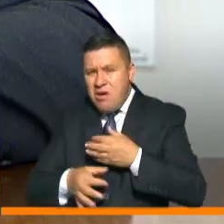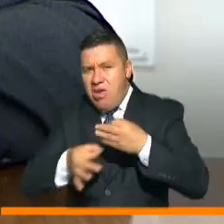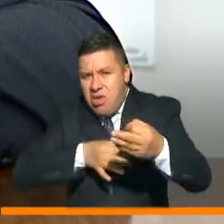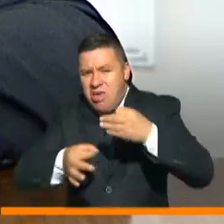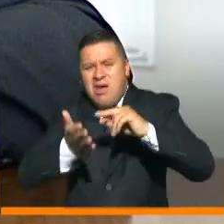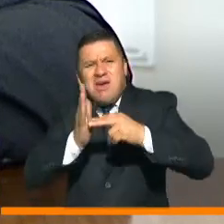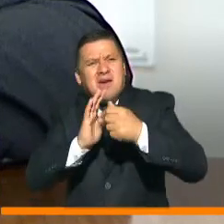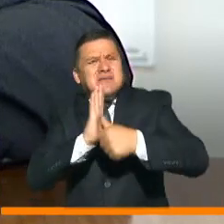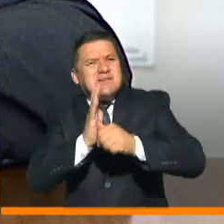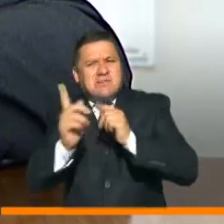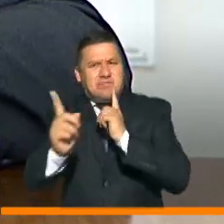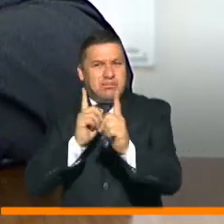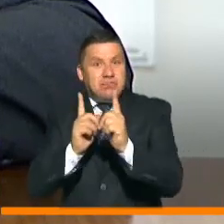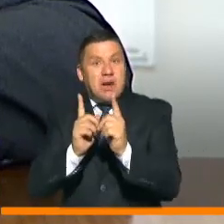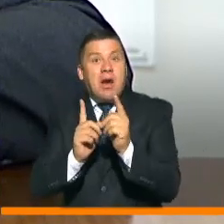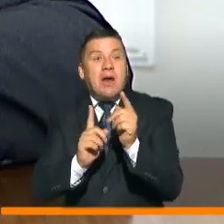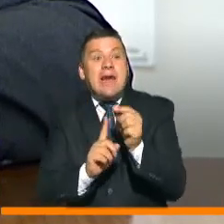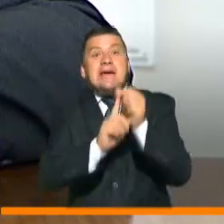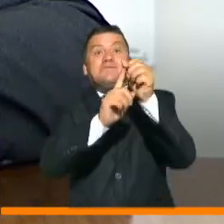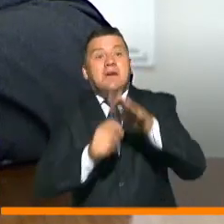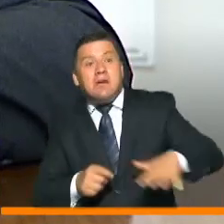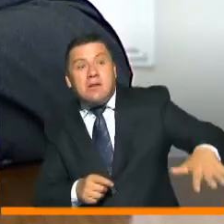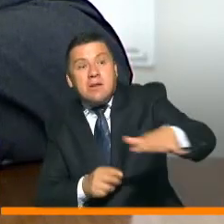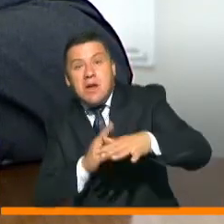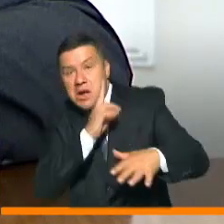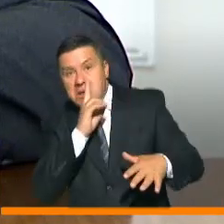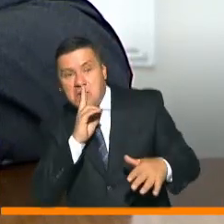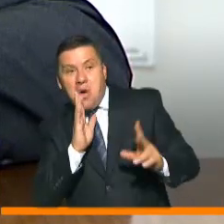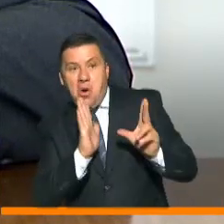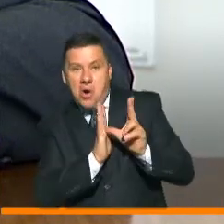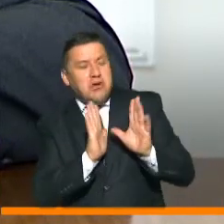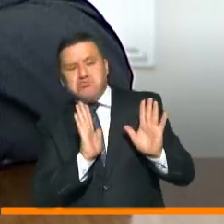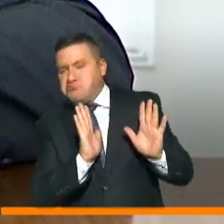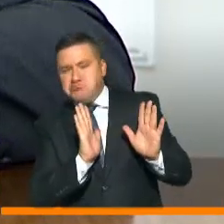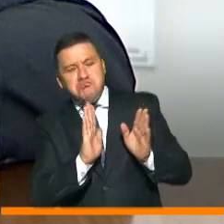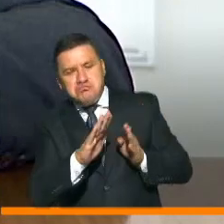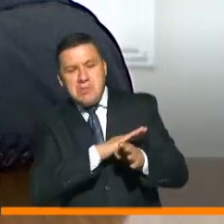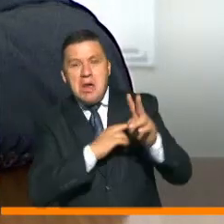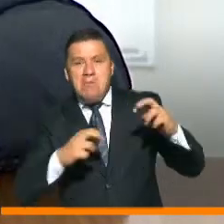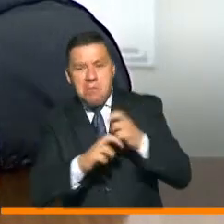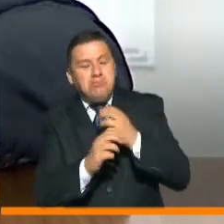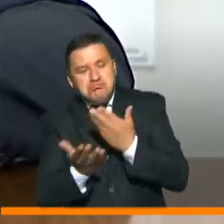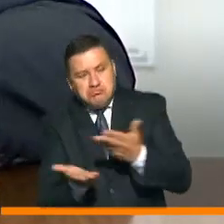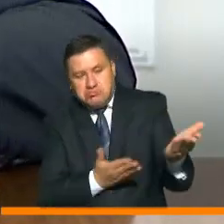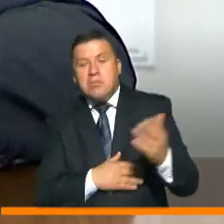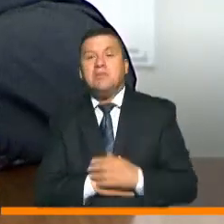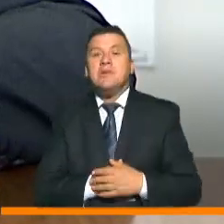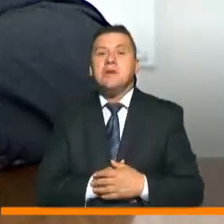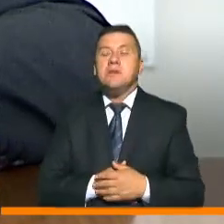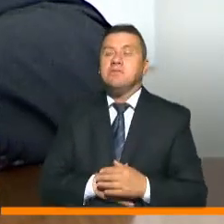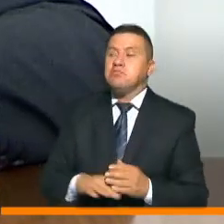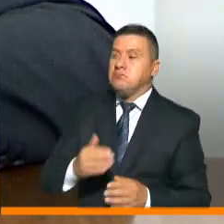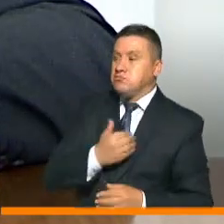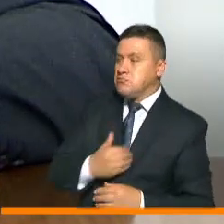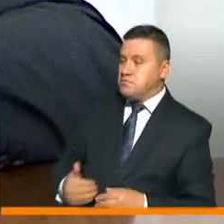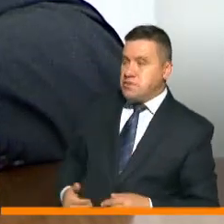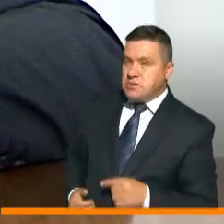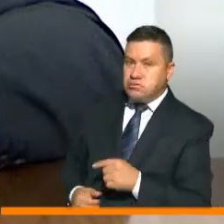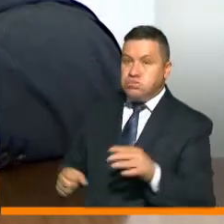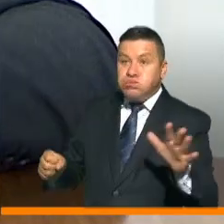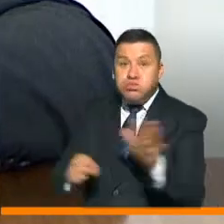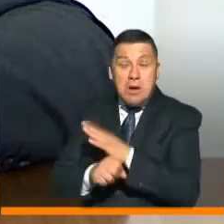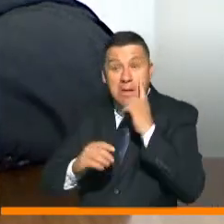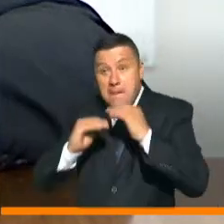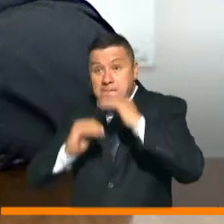oportunidades, tiene excepción de restaurantes, hoteles y parques. Y de igual forma, presidente, en una